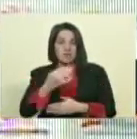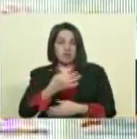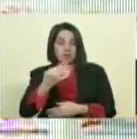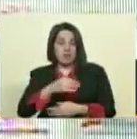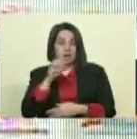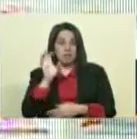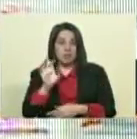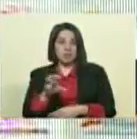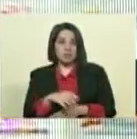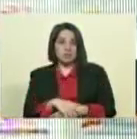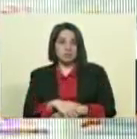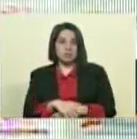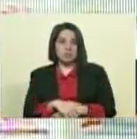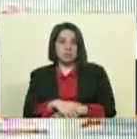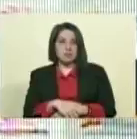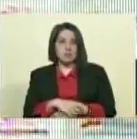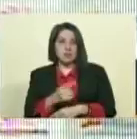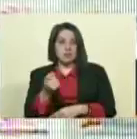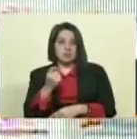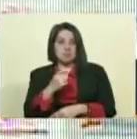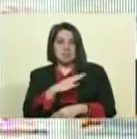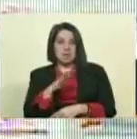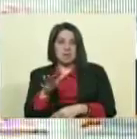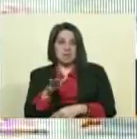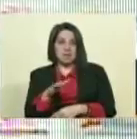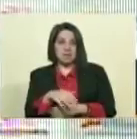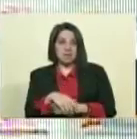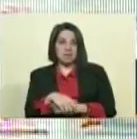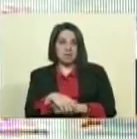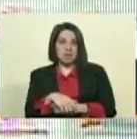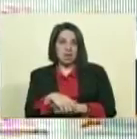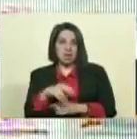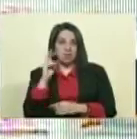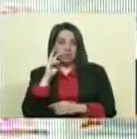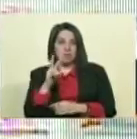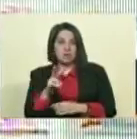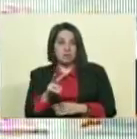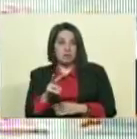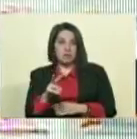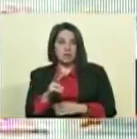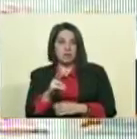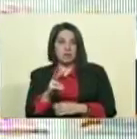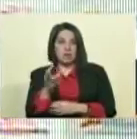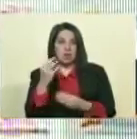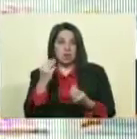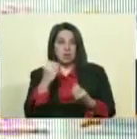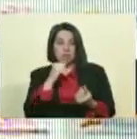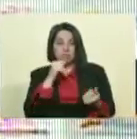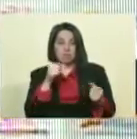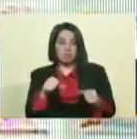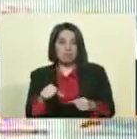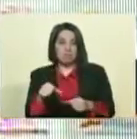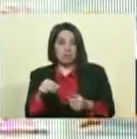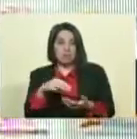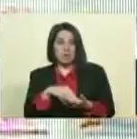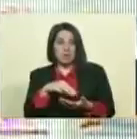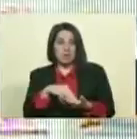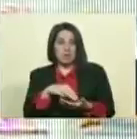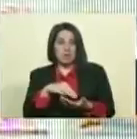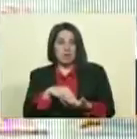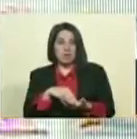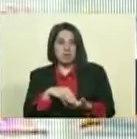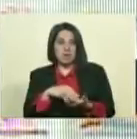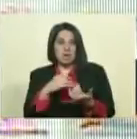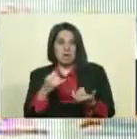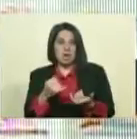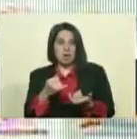nosotros. Más nadie. Si ustedes ven el fracaso del exgobernador de Miranda, ahora vamos a